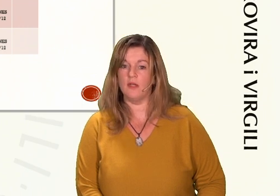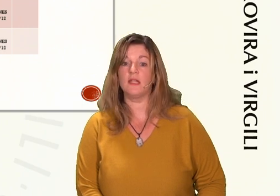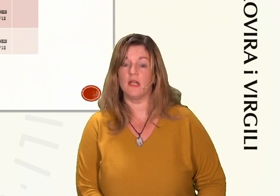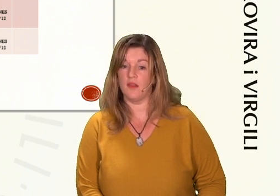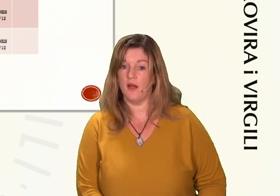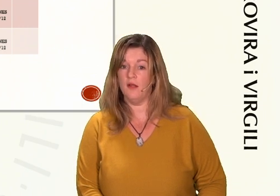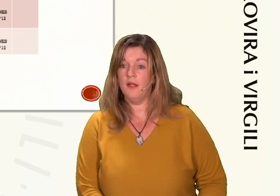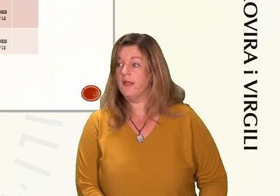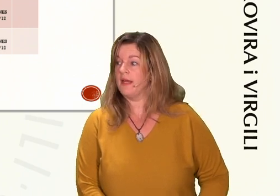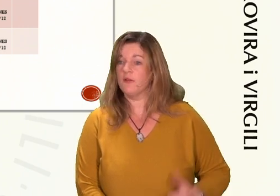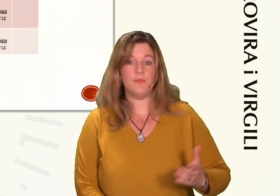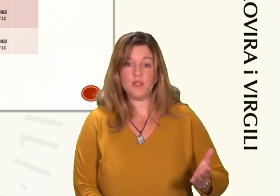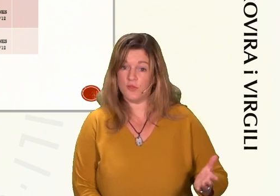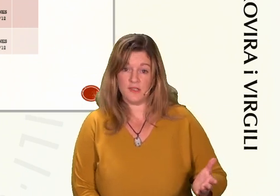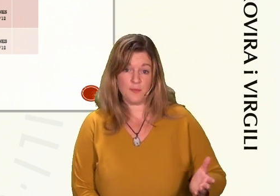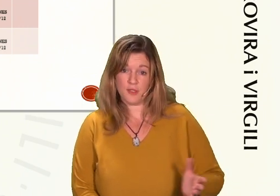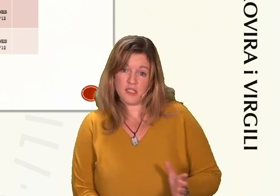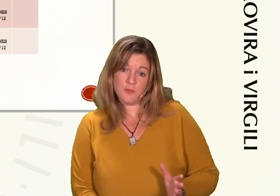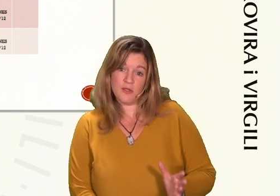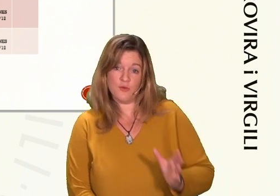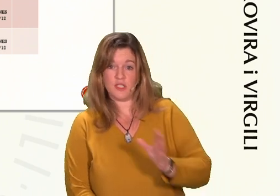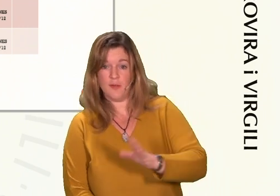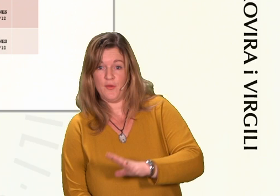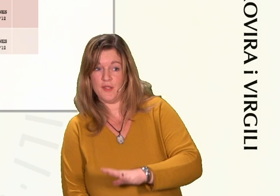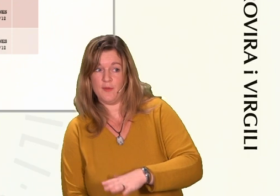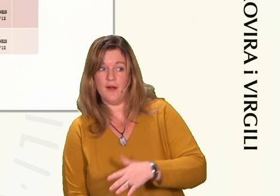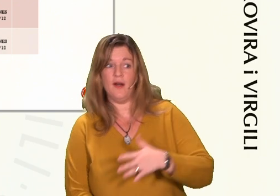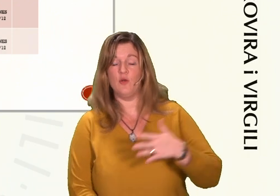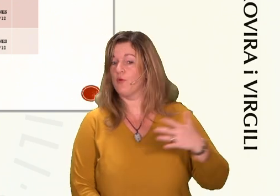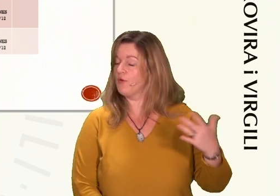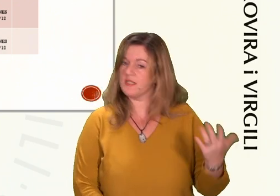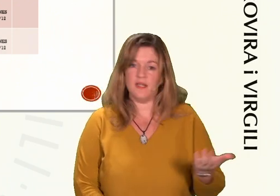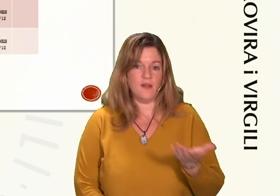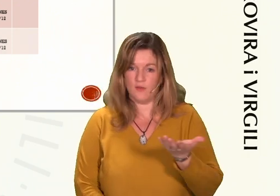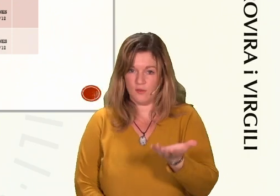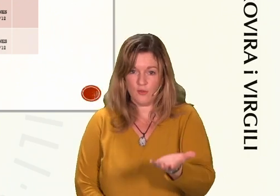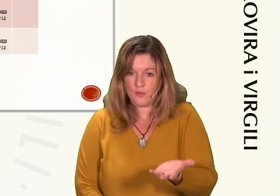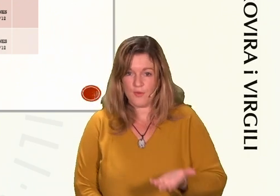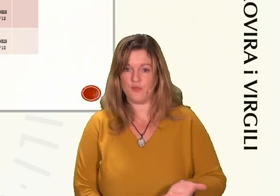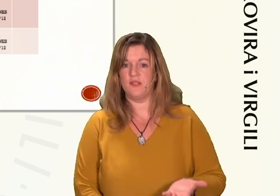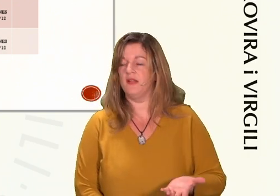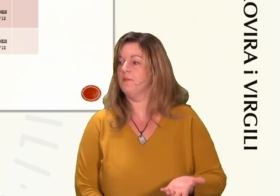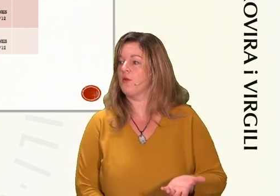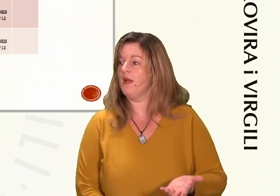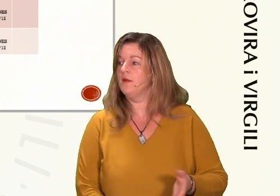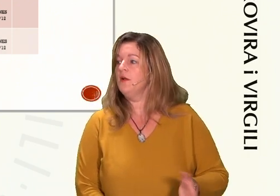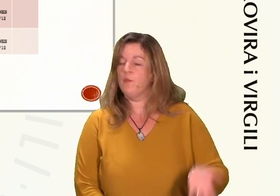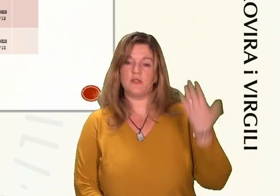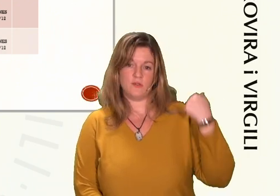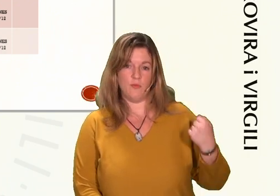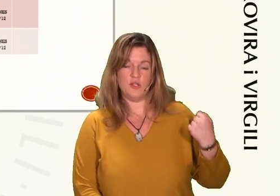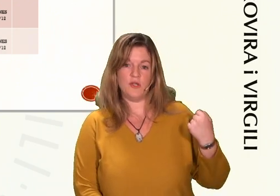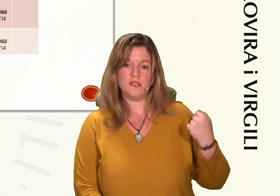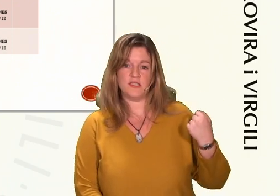en el cual se realizará. Que no te puedes conectar porque en ese momento no has acabado de trabajar o por lo que sea no te puedes conectar a tiempo real,